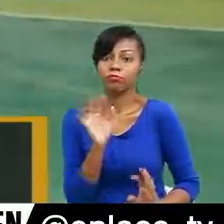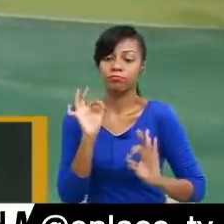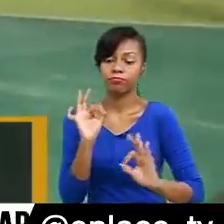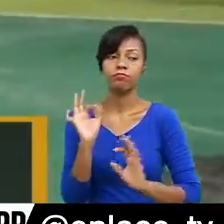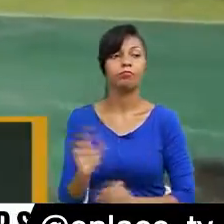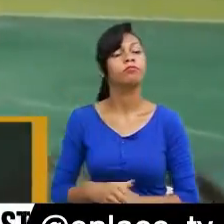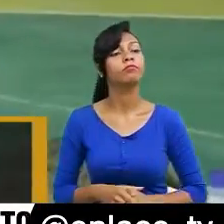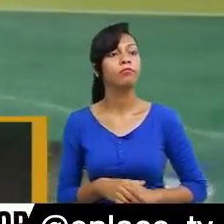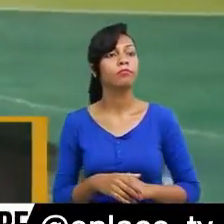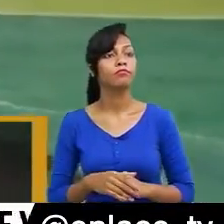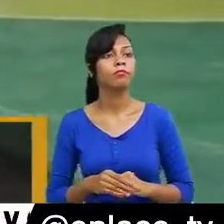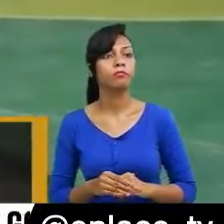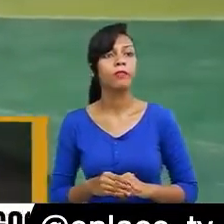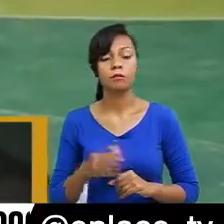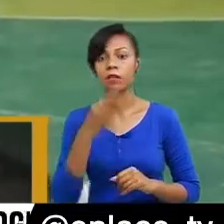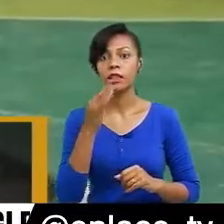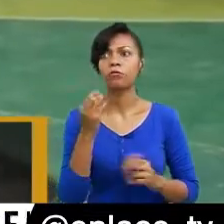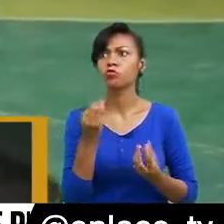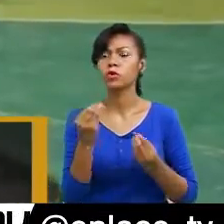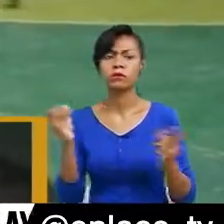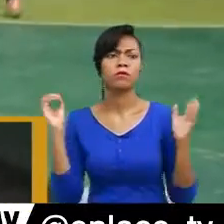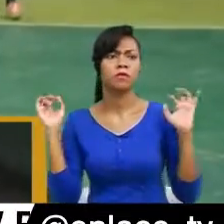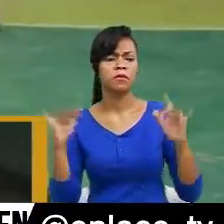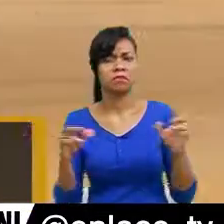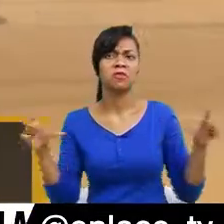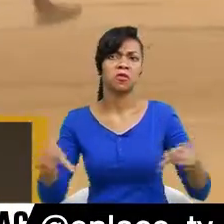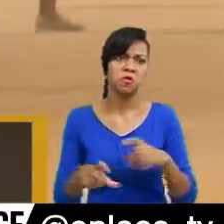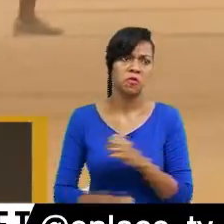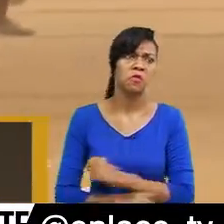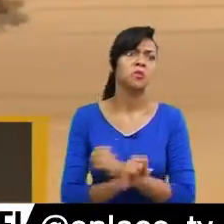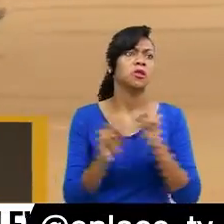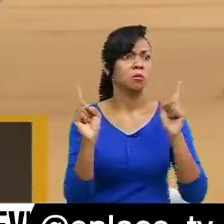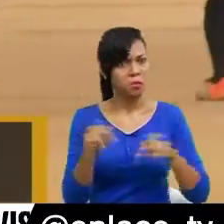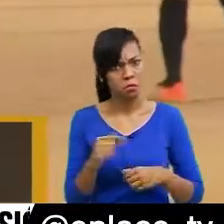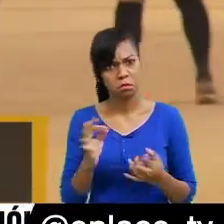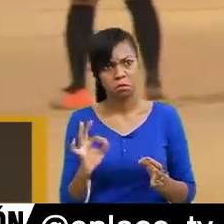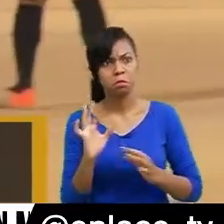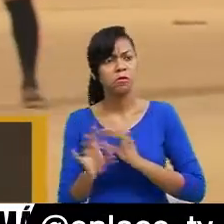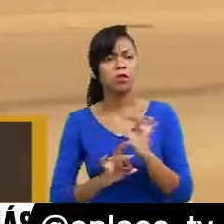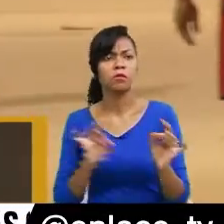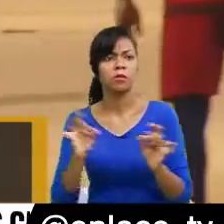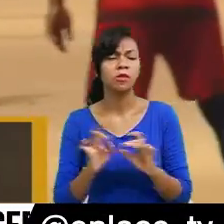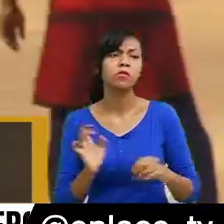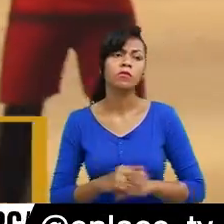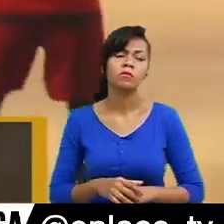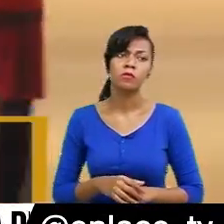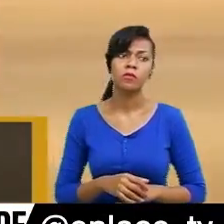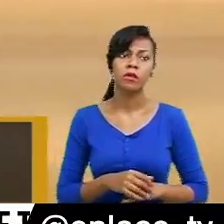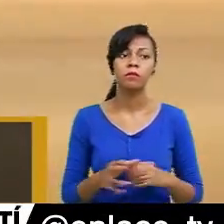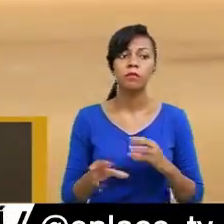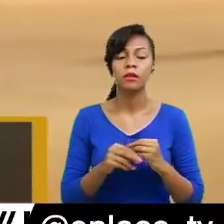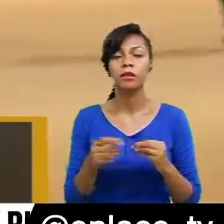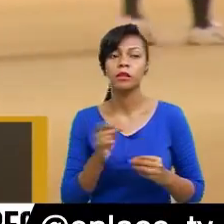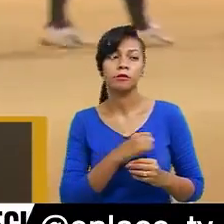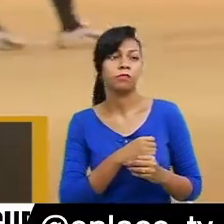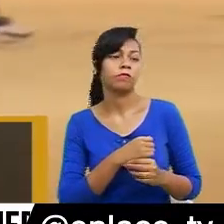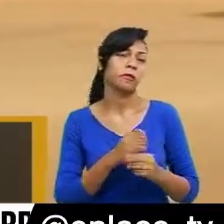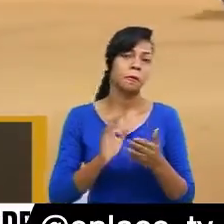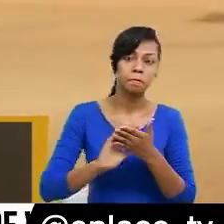Sí, y tiene mucha demanda esa cancha, la de minifútbol también. Ahorita tenemos un cronograma para lo que es el préstamo del escenario